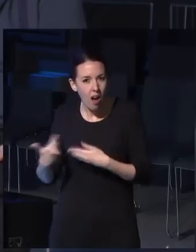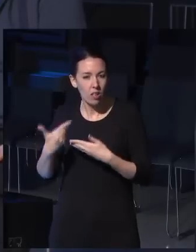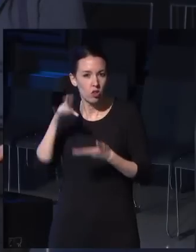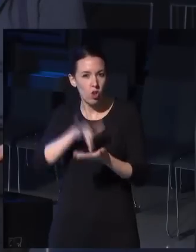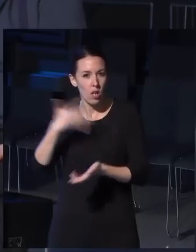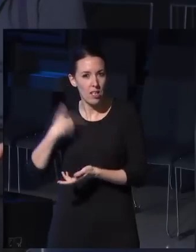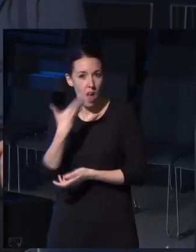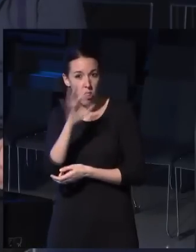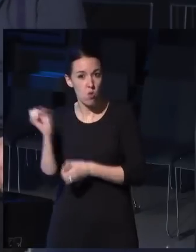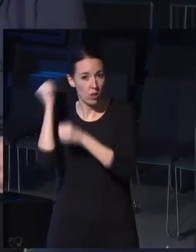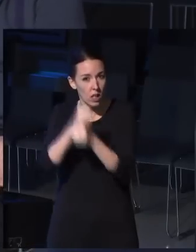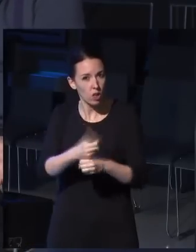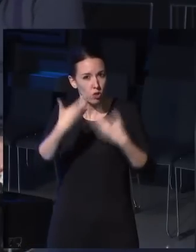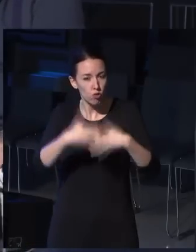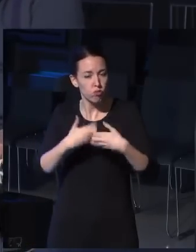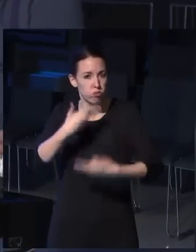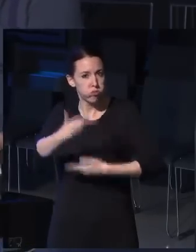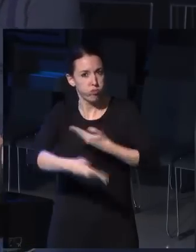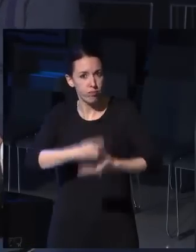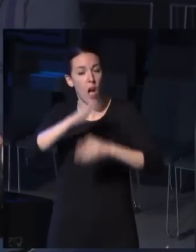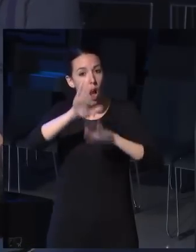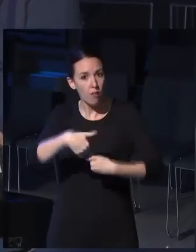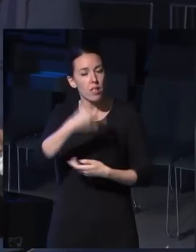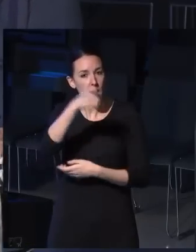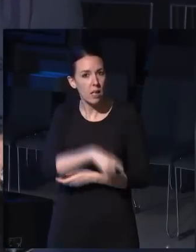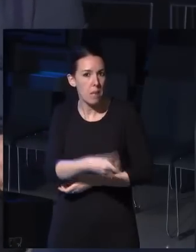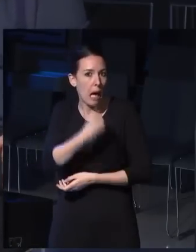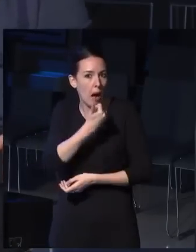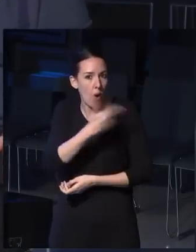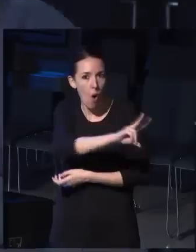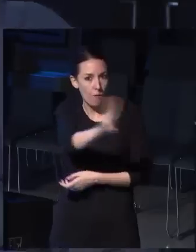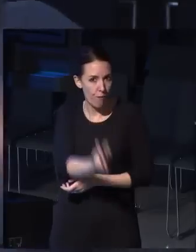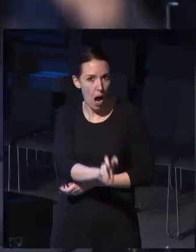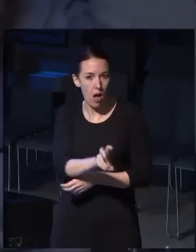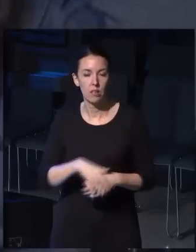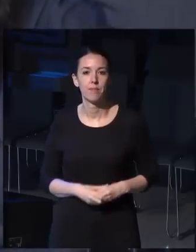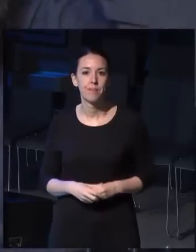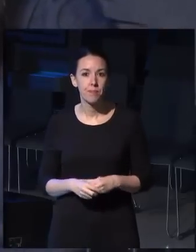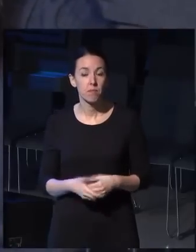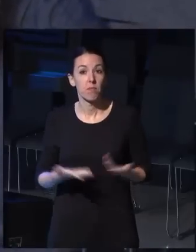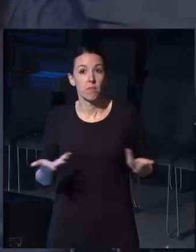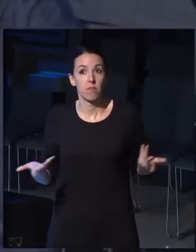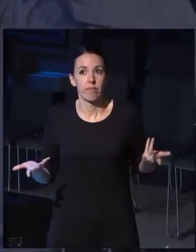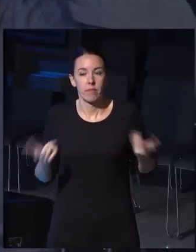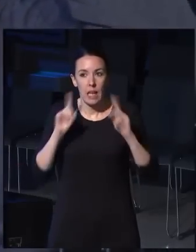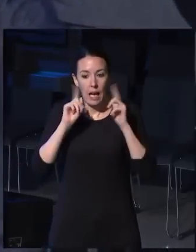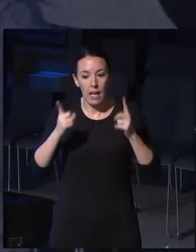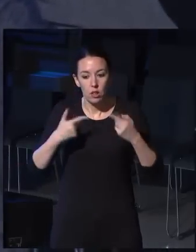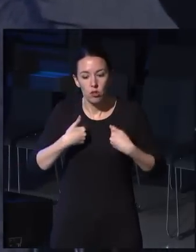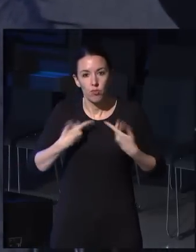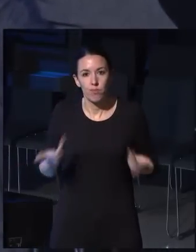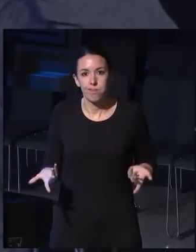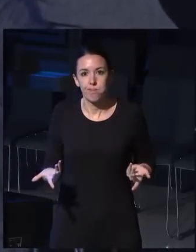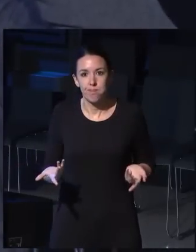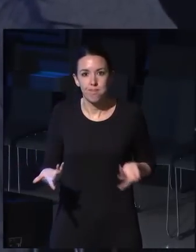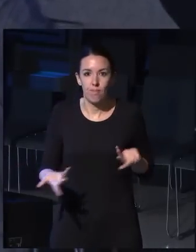lleva 50 años funcionando y que al final también tiene algo que decir? Bueno, en mi caso es que yo soy